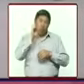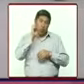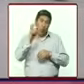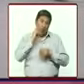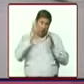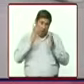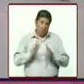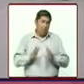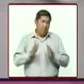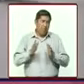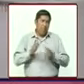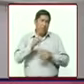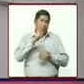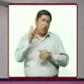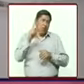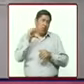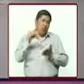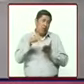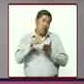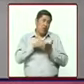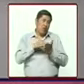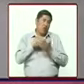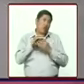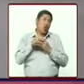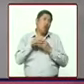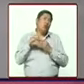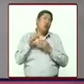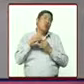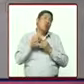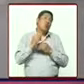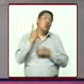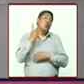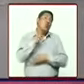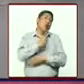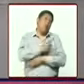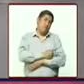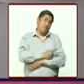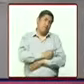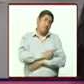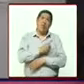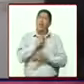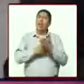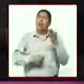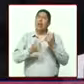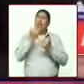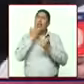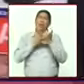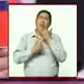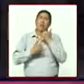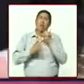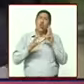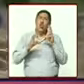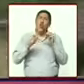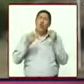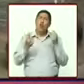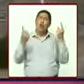evistas? 120 millones de dólares perdidos por día. ¿Y qué sucede con el no cobro de